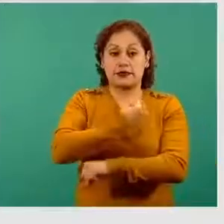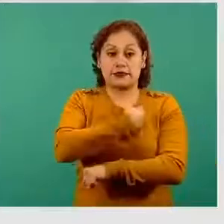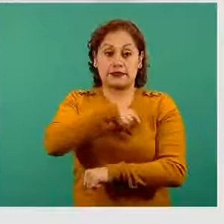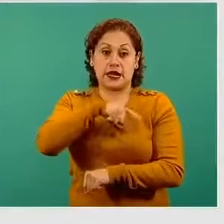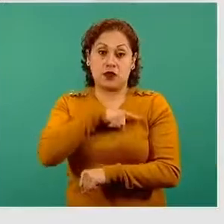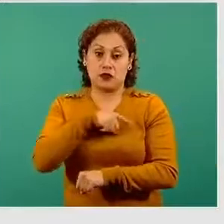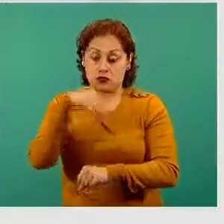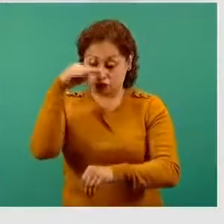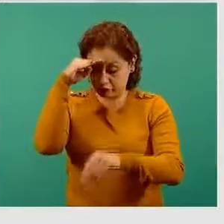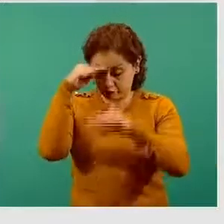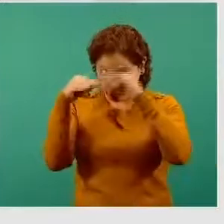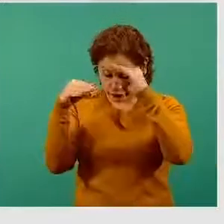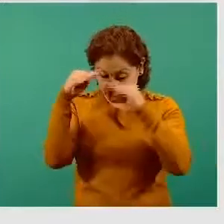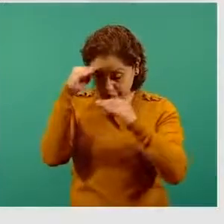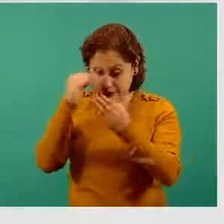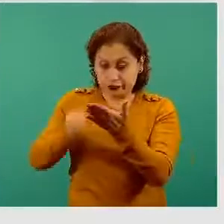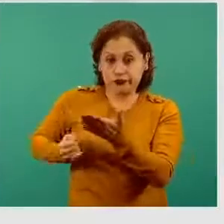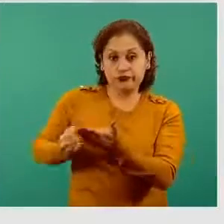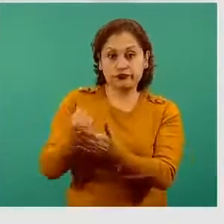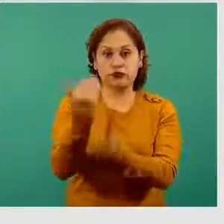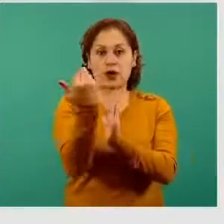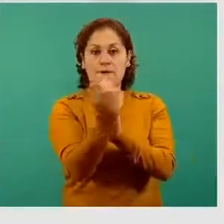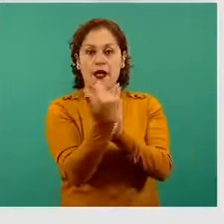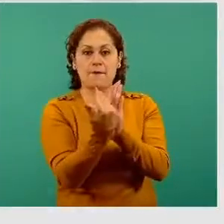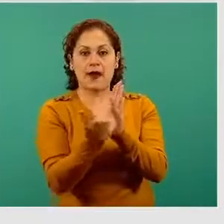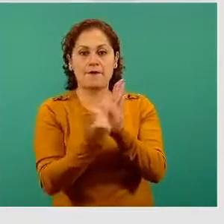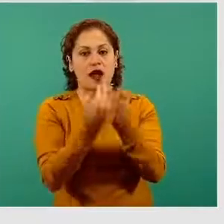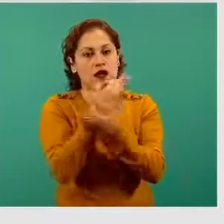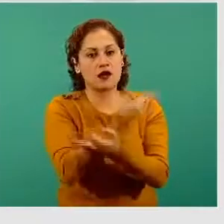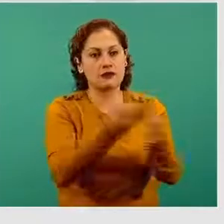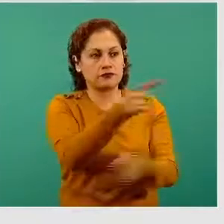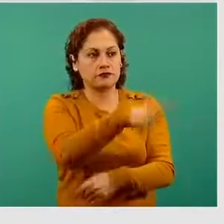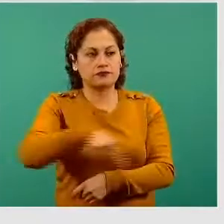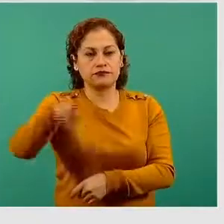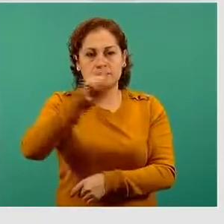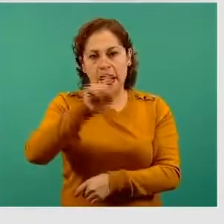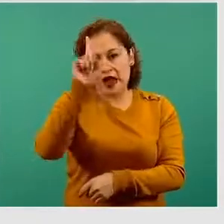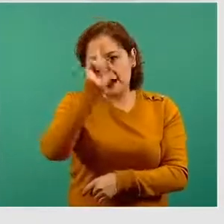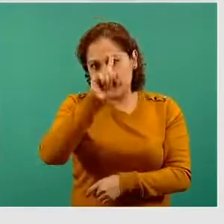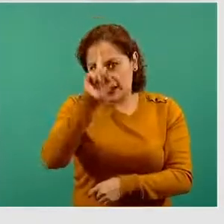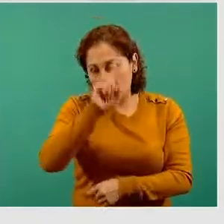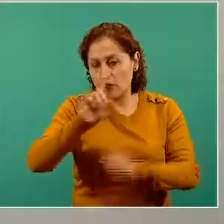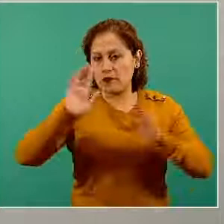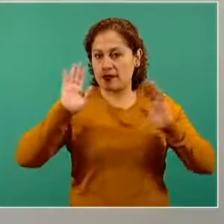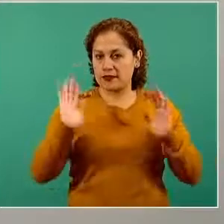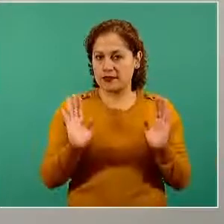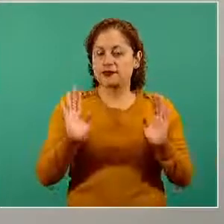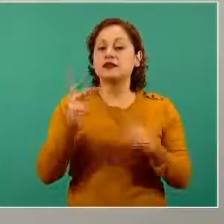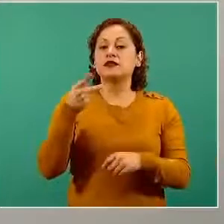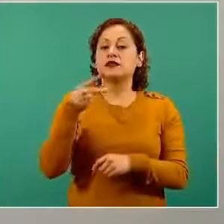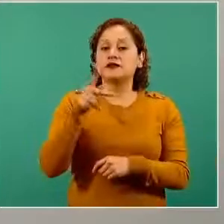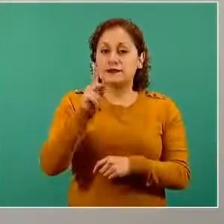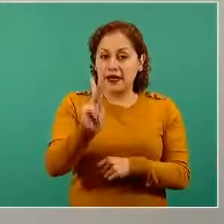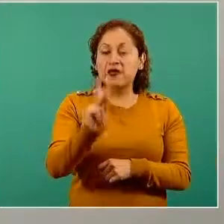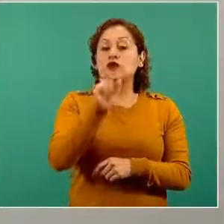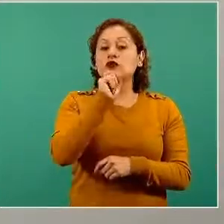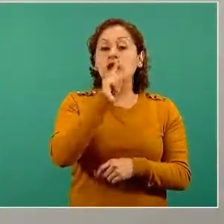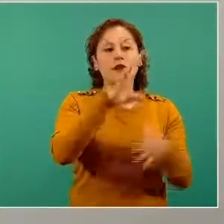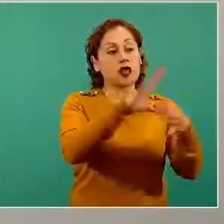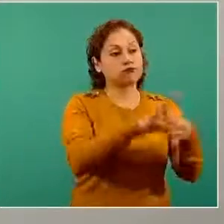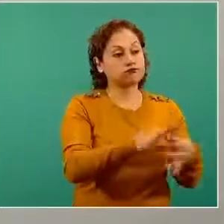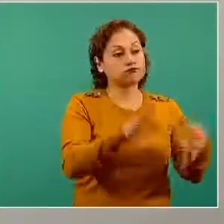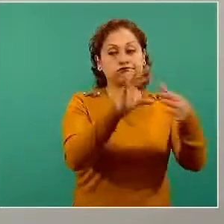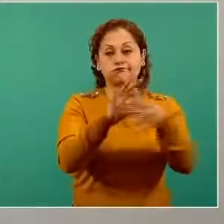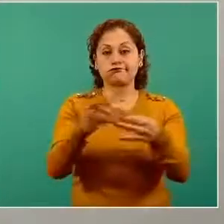este marco, es decir, en el marco sanitario, y emiten las recomendaciones y llevan a cabo también intervenciones comunitarias para que